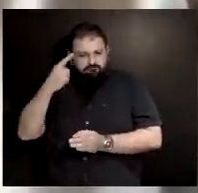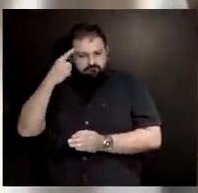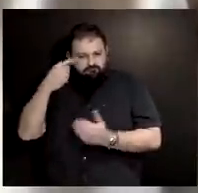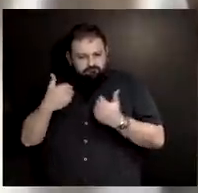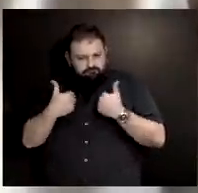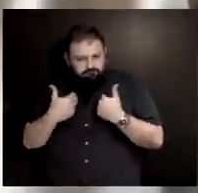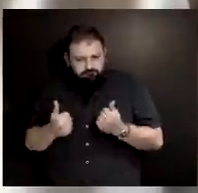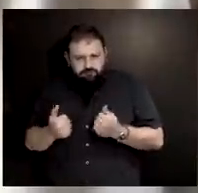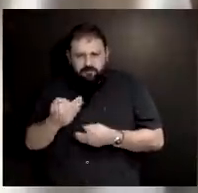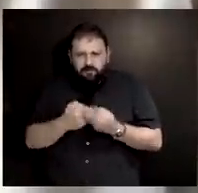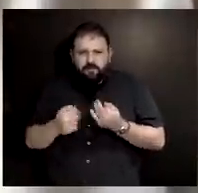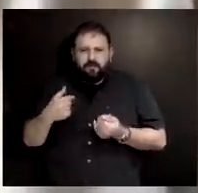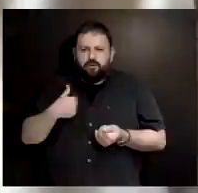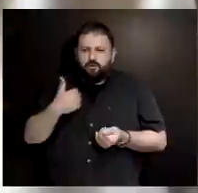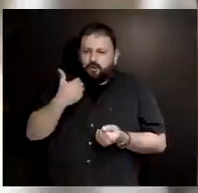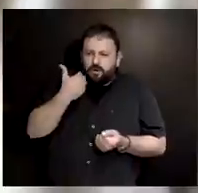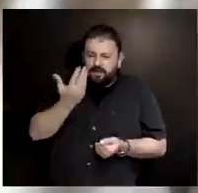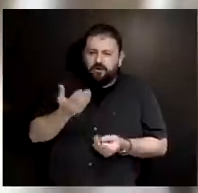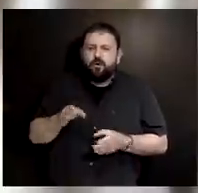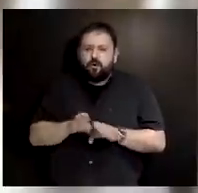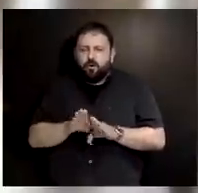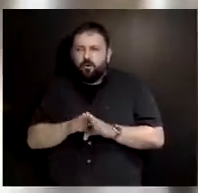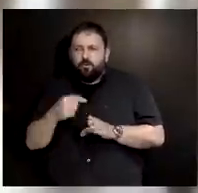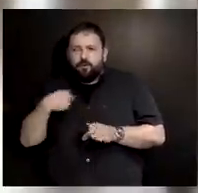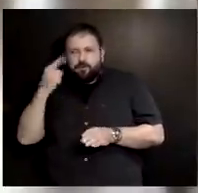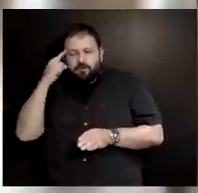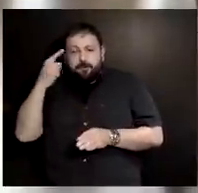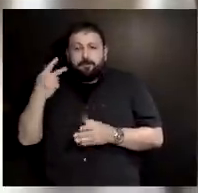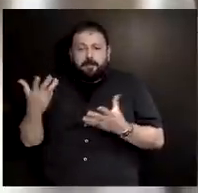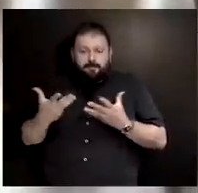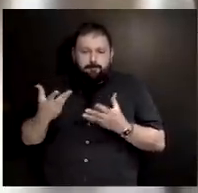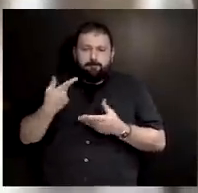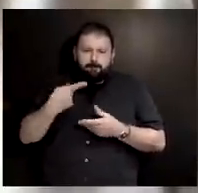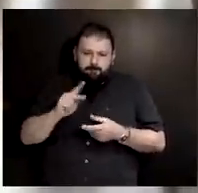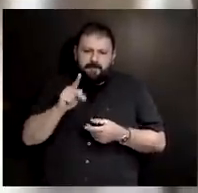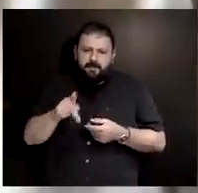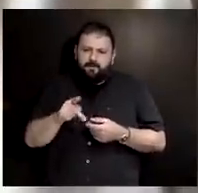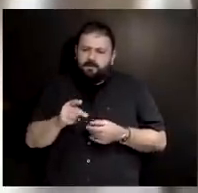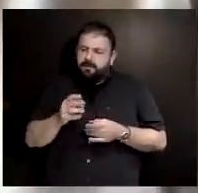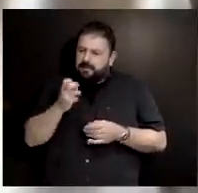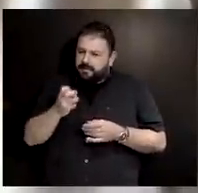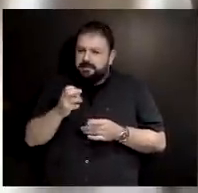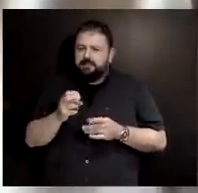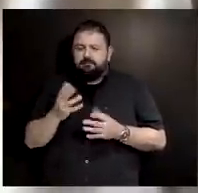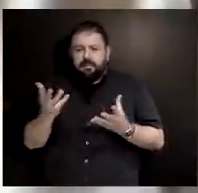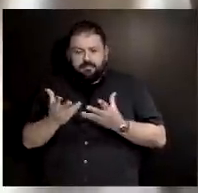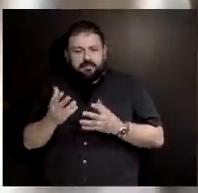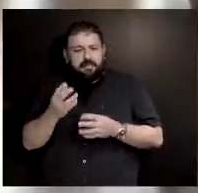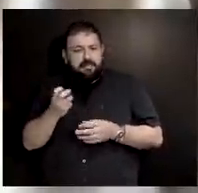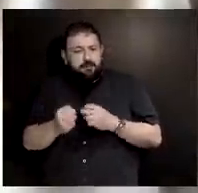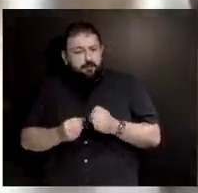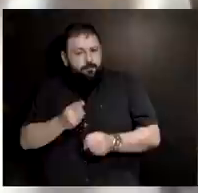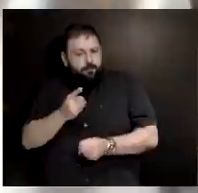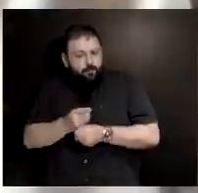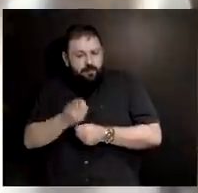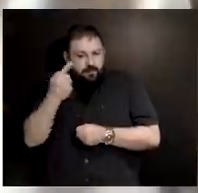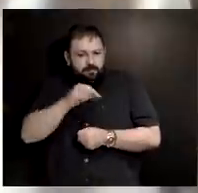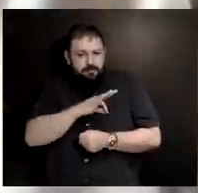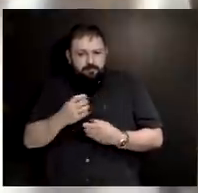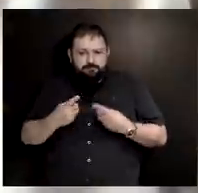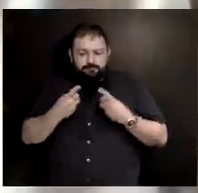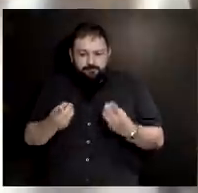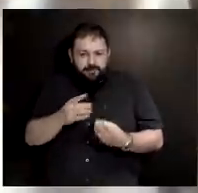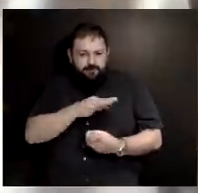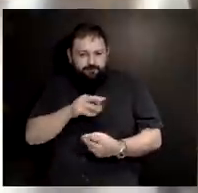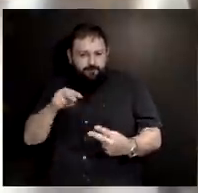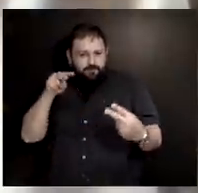de vivos que dicen, oye, yo quiero, a ver cómo le hago, pero sí sean, utilicen muy bien esta oportunidad que le estamos dando para que nos podamos ver, porque de otra